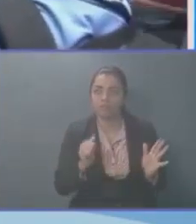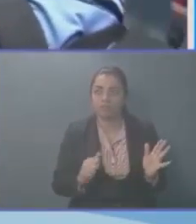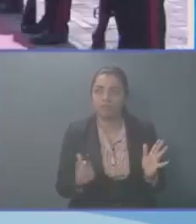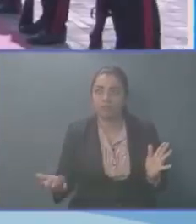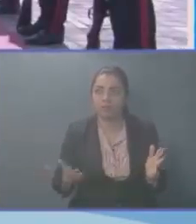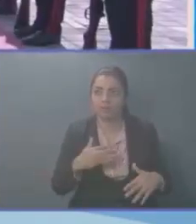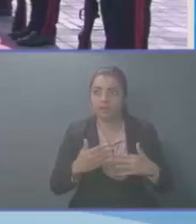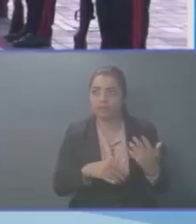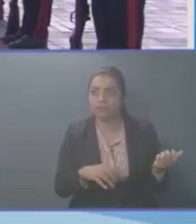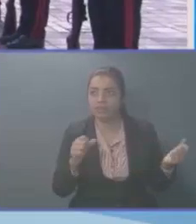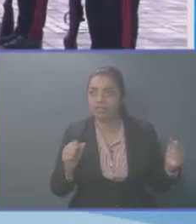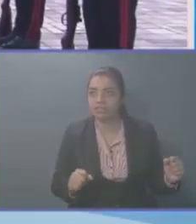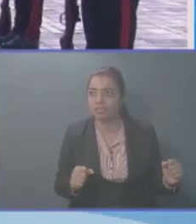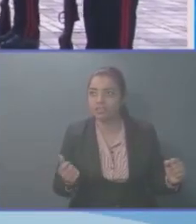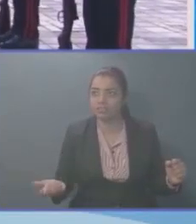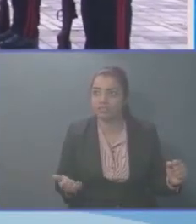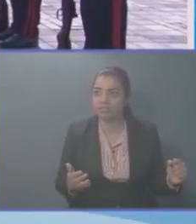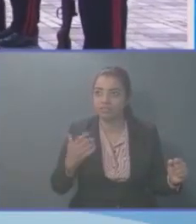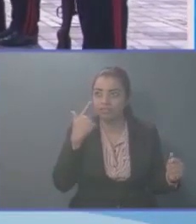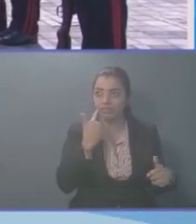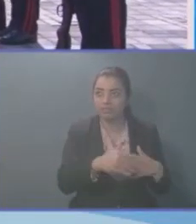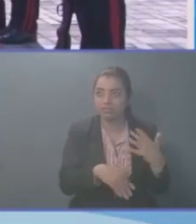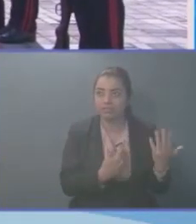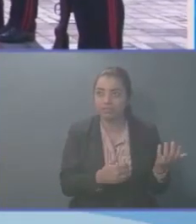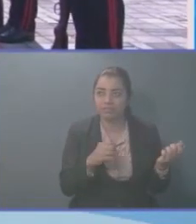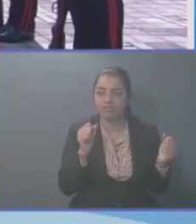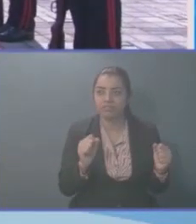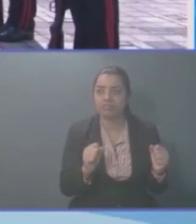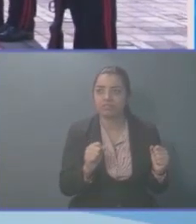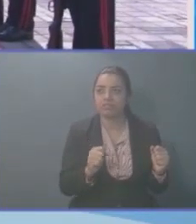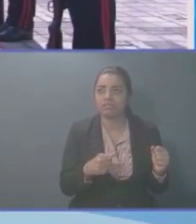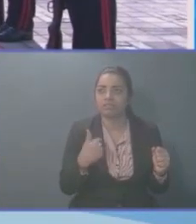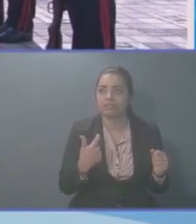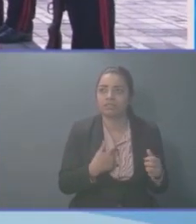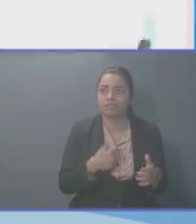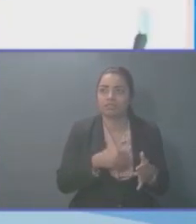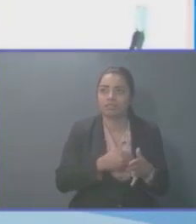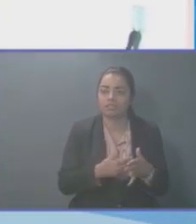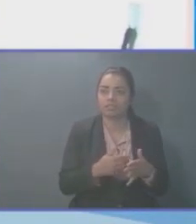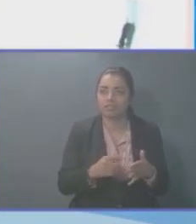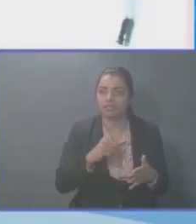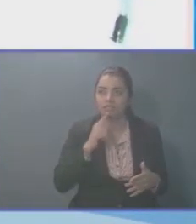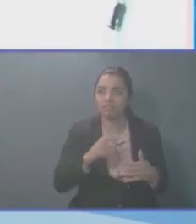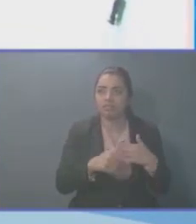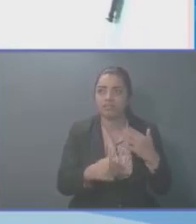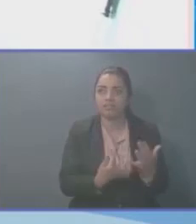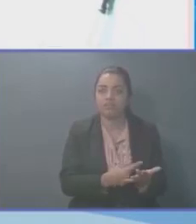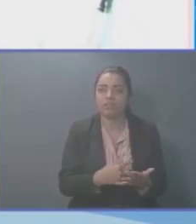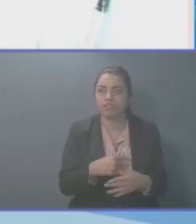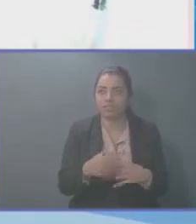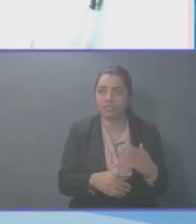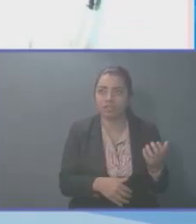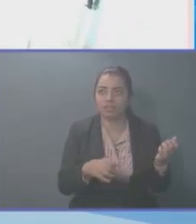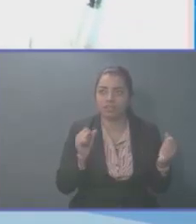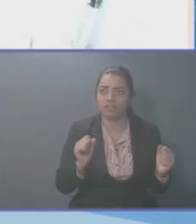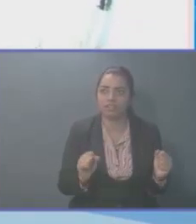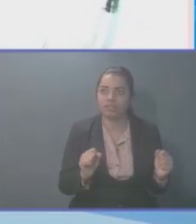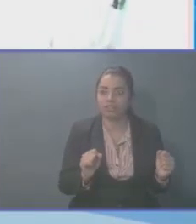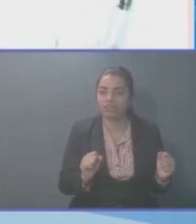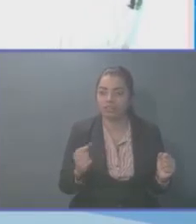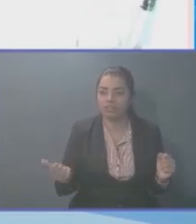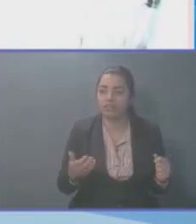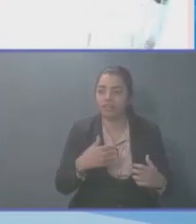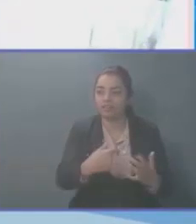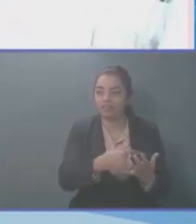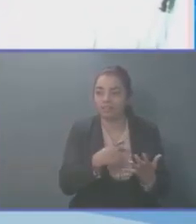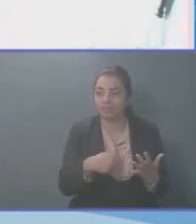las opiniones diferentes, ¿verdad? Podemos conversar, dialogar, respetar las diferencias, respetar las opiniones,